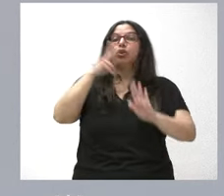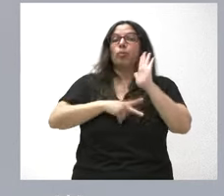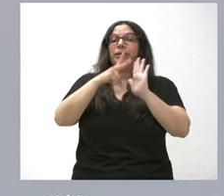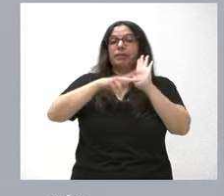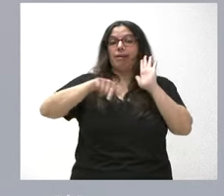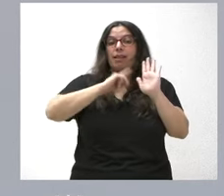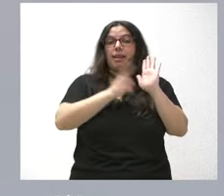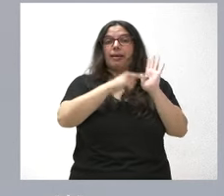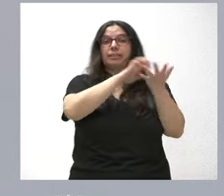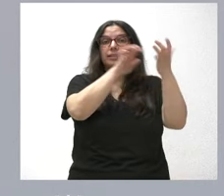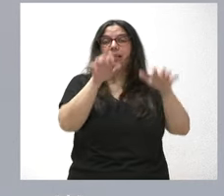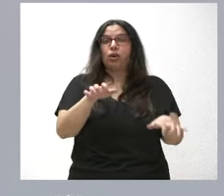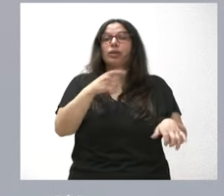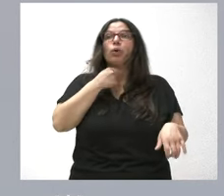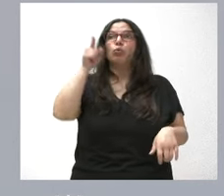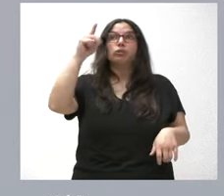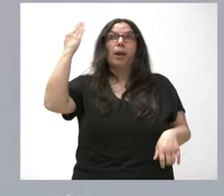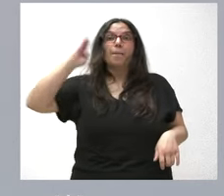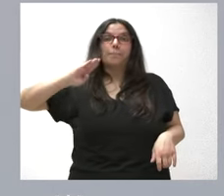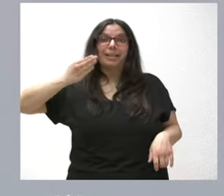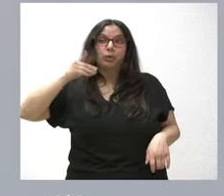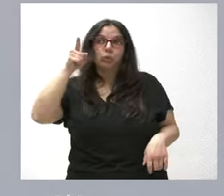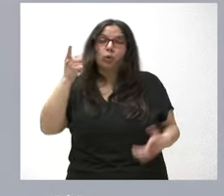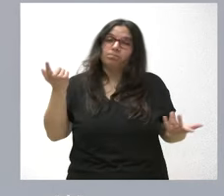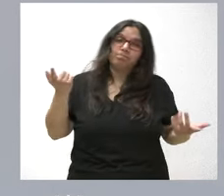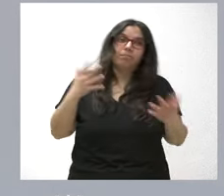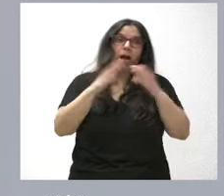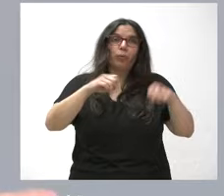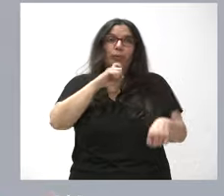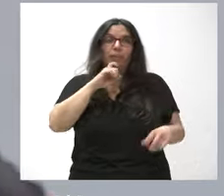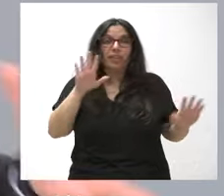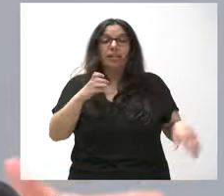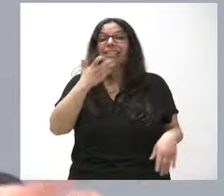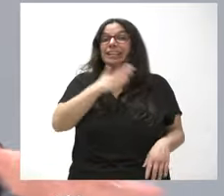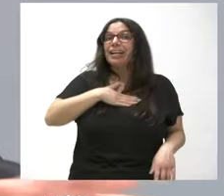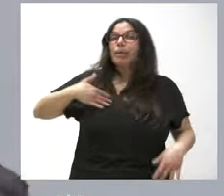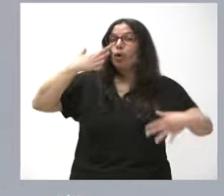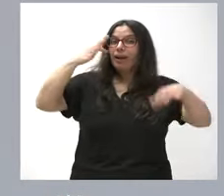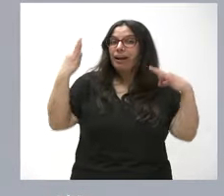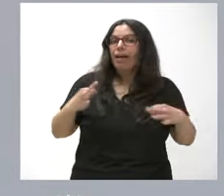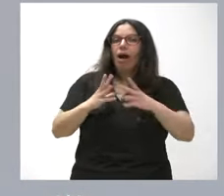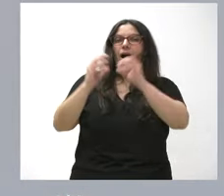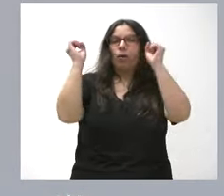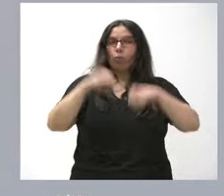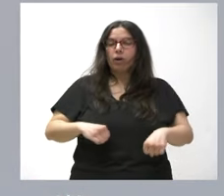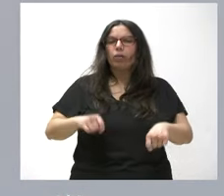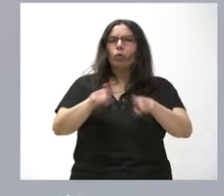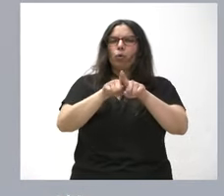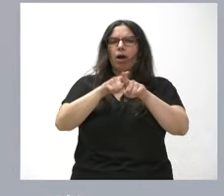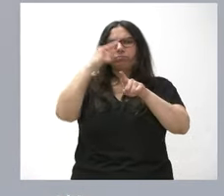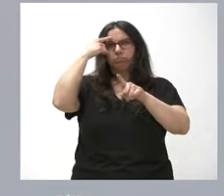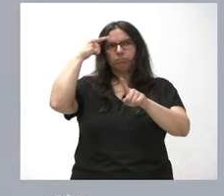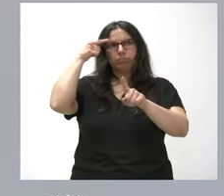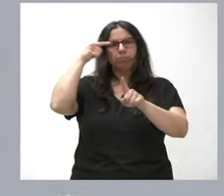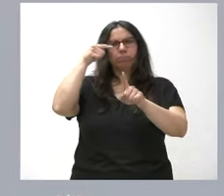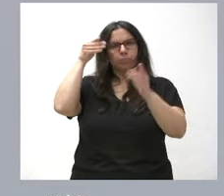León sea del gusto de Bildu, pues el acuerdo es más difícil. Si lo que buscamos es un acuerdo en torno a la posición central de los ciudadanos